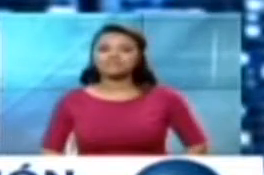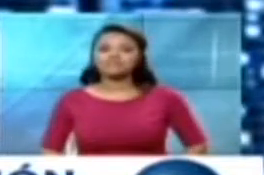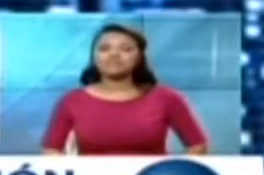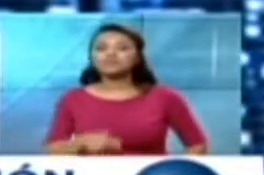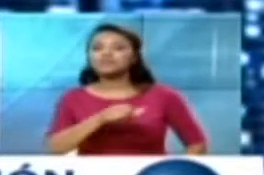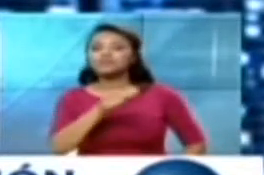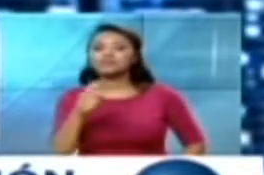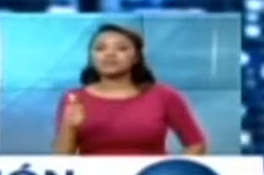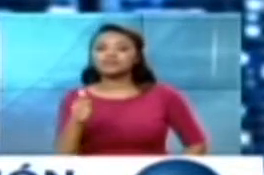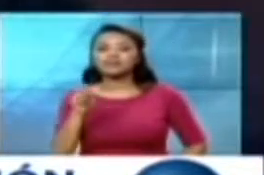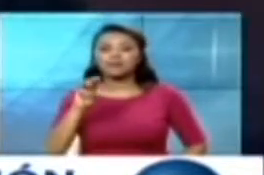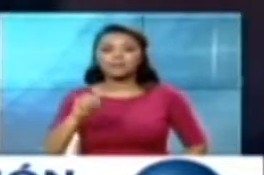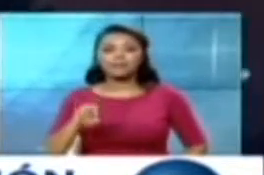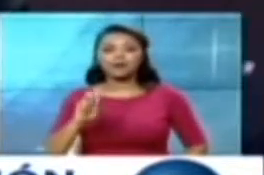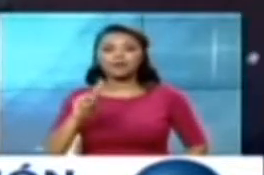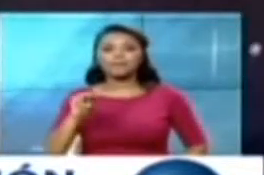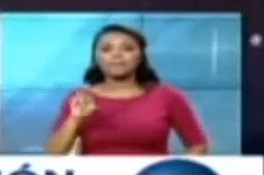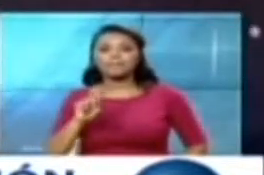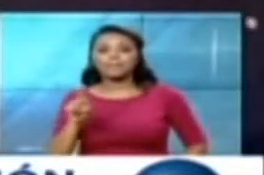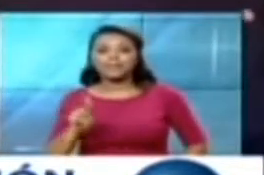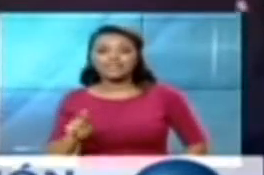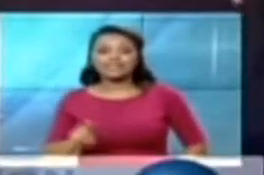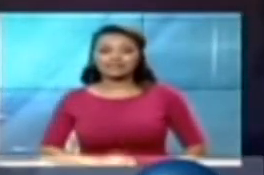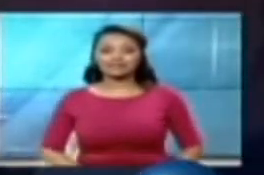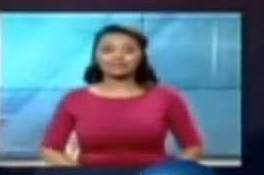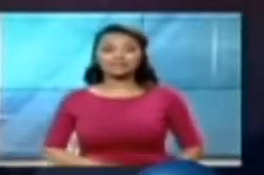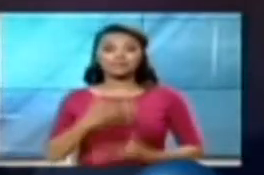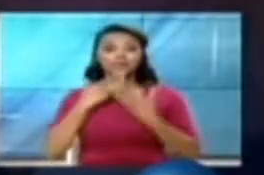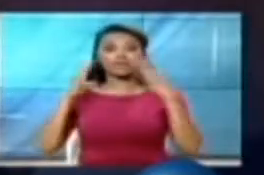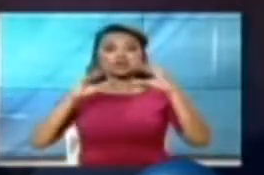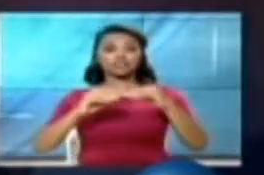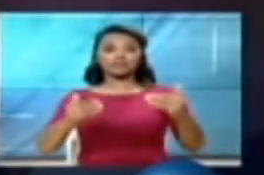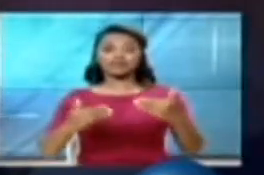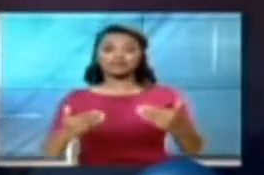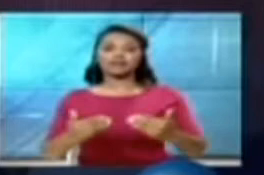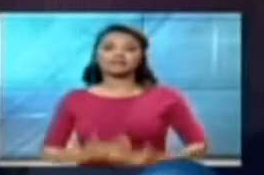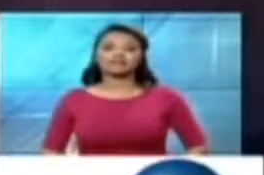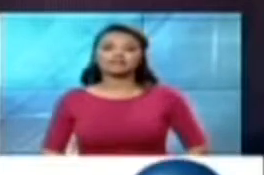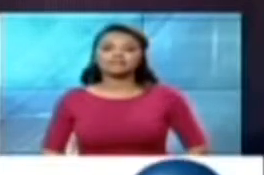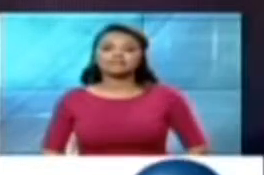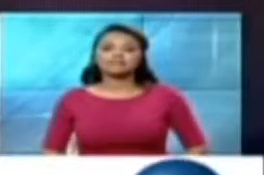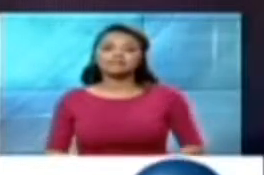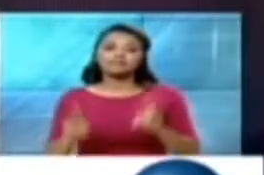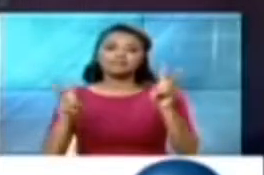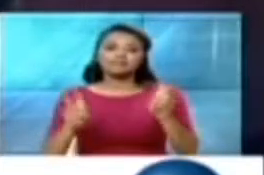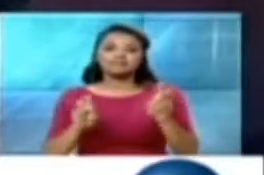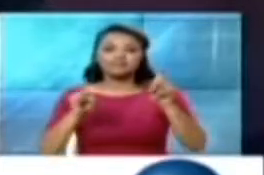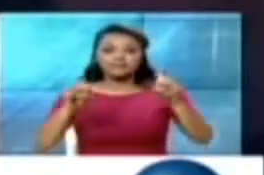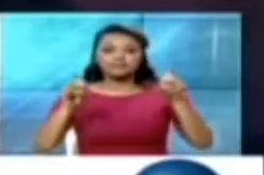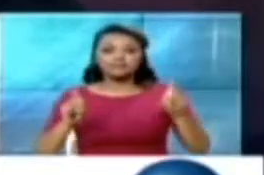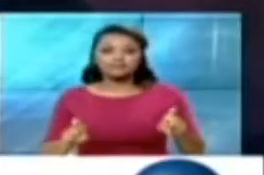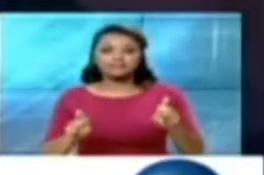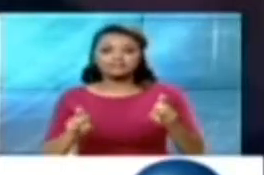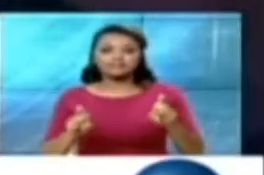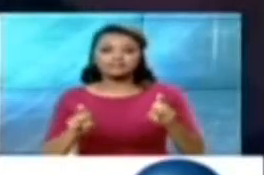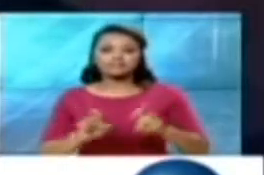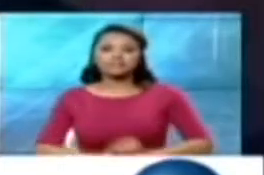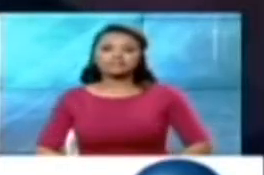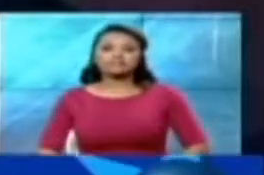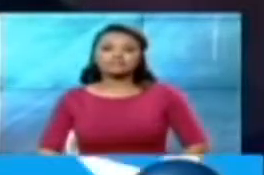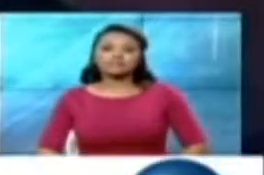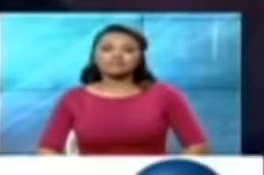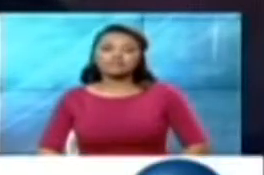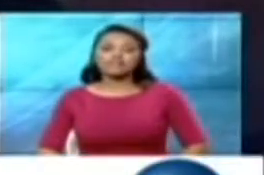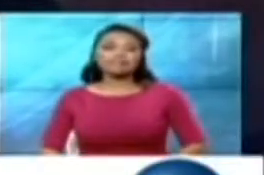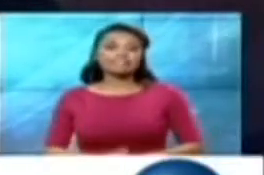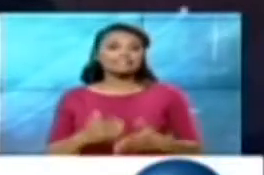Señor Méndez. Buenas noches, Panamá. El tema de la educación